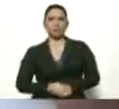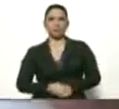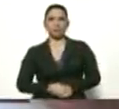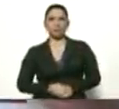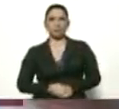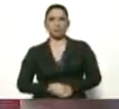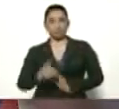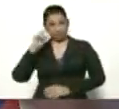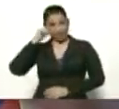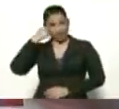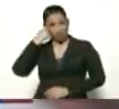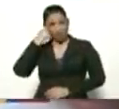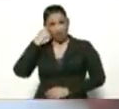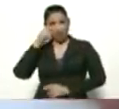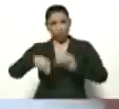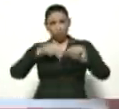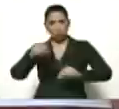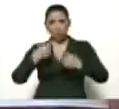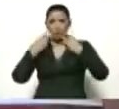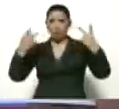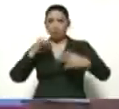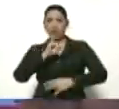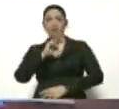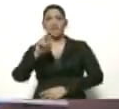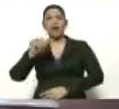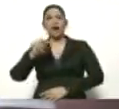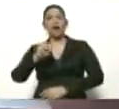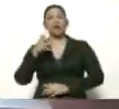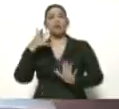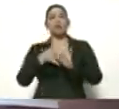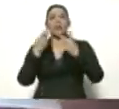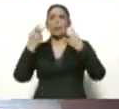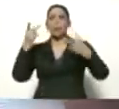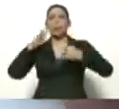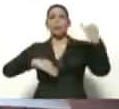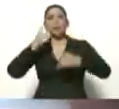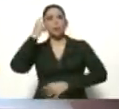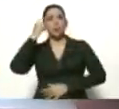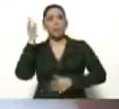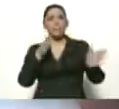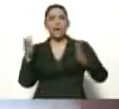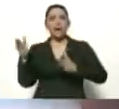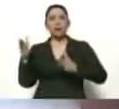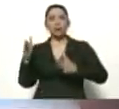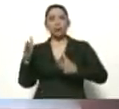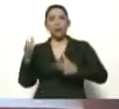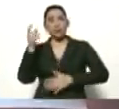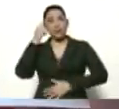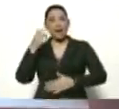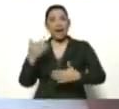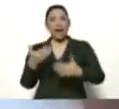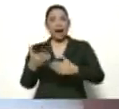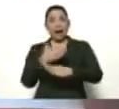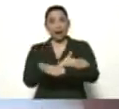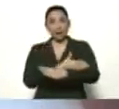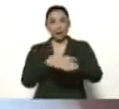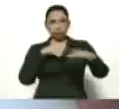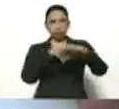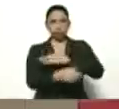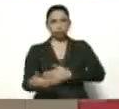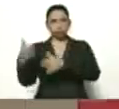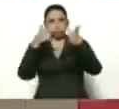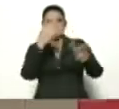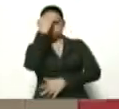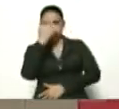recuerdan los tweets que iván simonovis publicó los últimos días de marzo los días previos a la incursión armada de